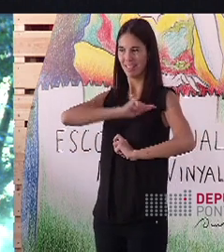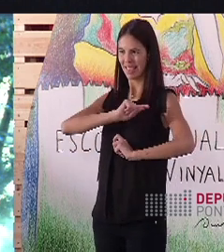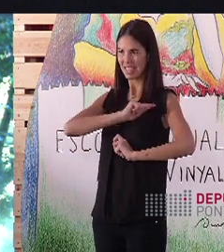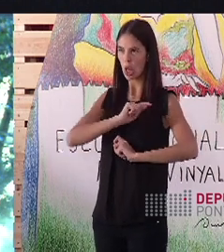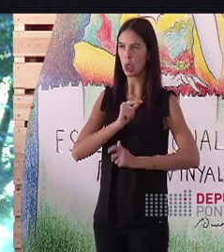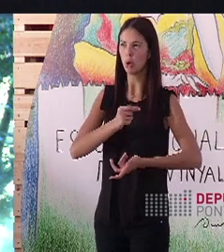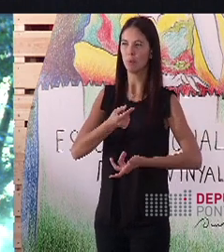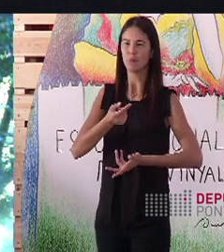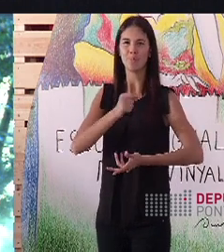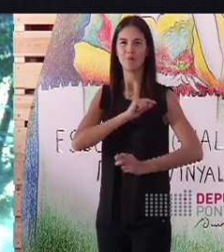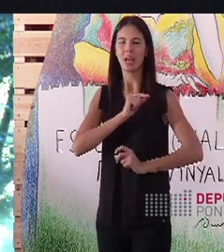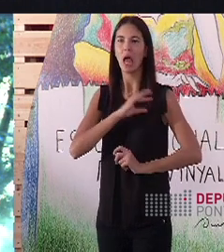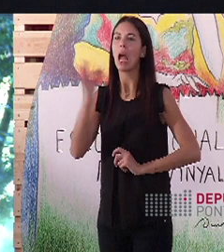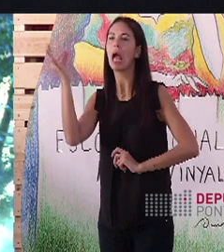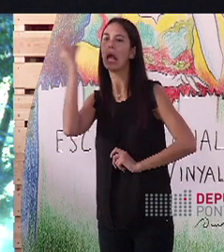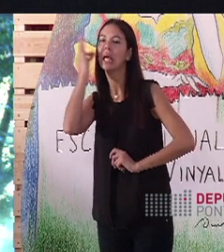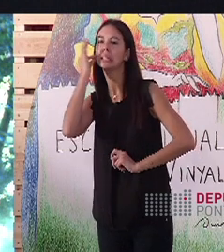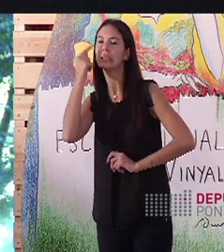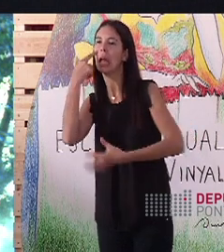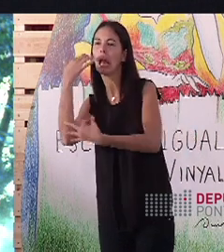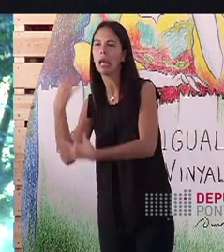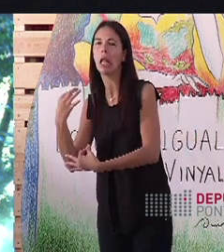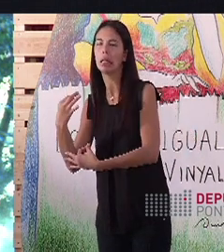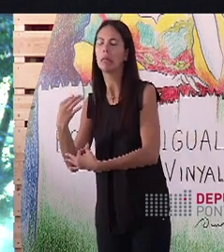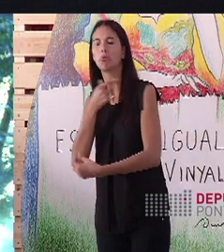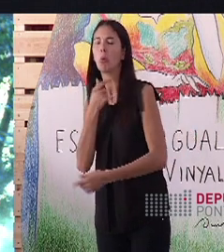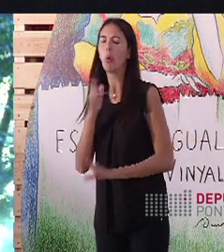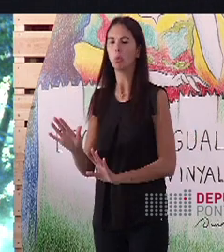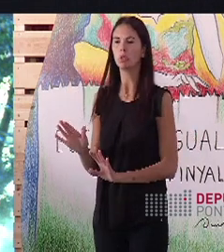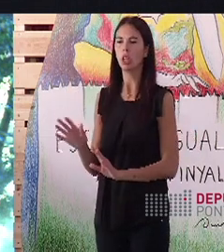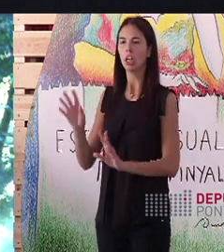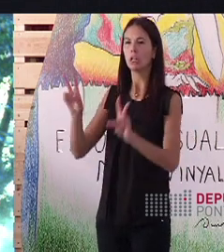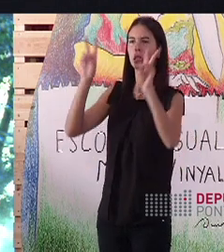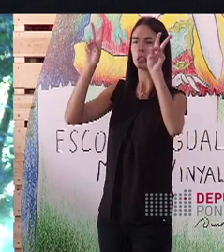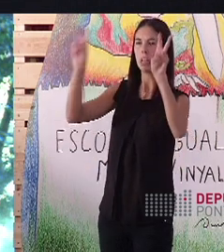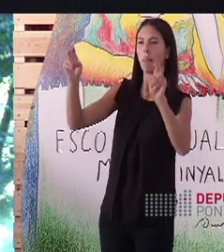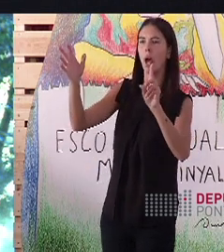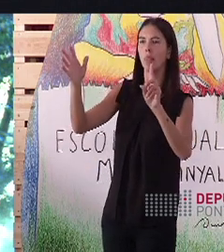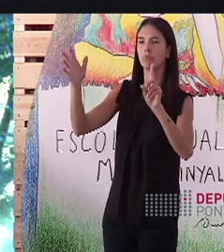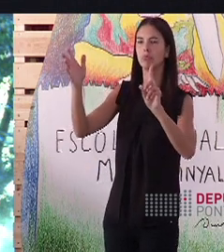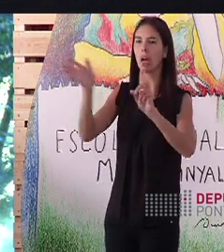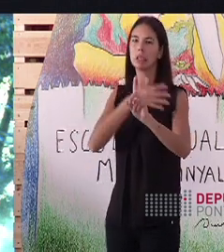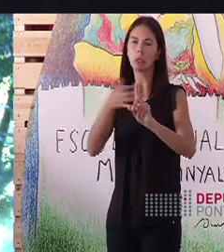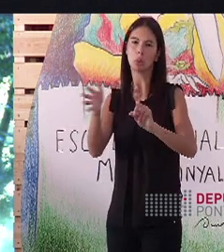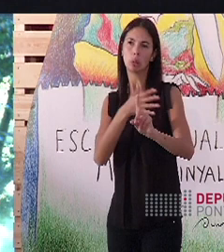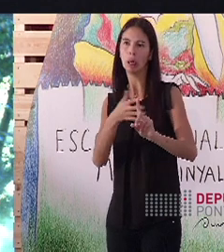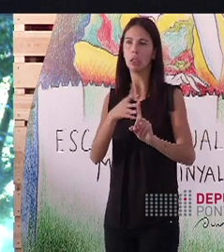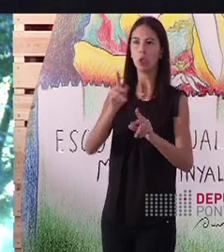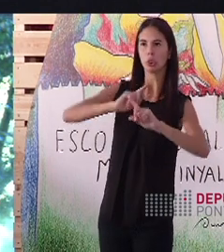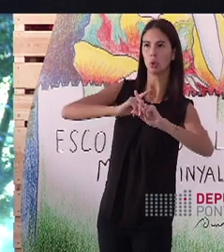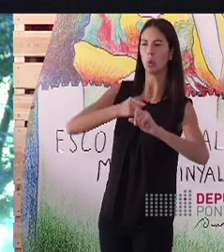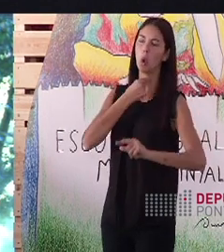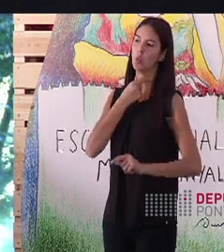idea de que a ellas en realidad les gusta este tipo de prácticas sexuales.